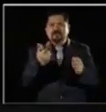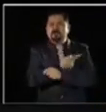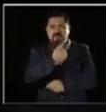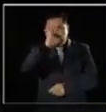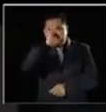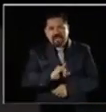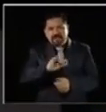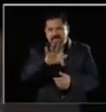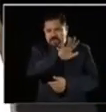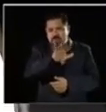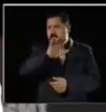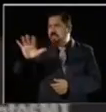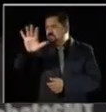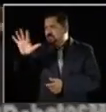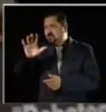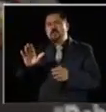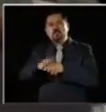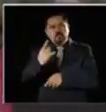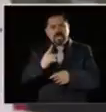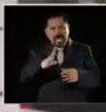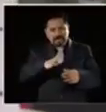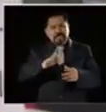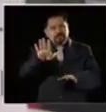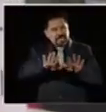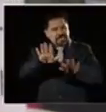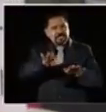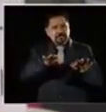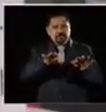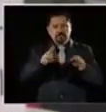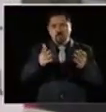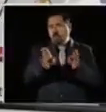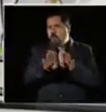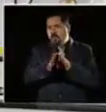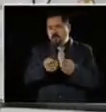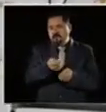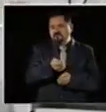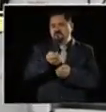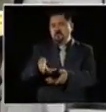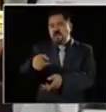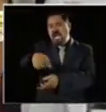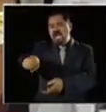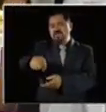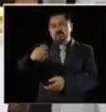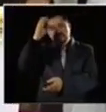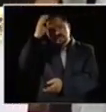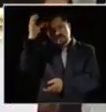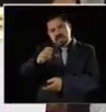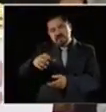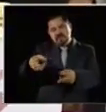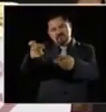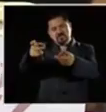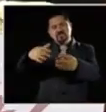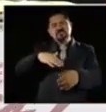la policía al crimen organizado? Porque si no tenemos policías, no podemos combatir el robo. Lo primero que hay que